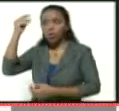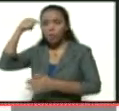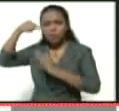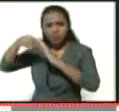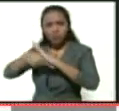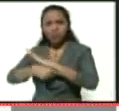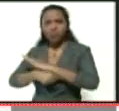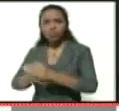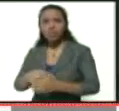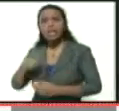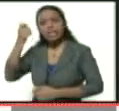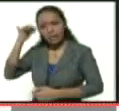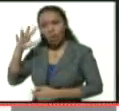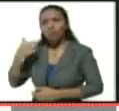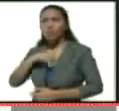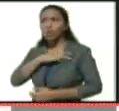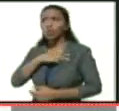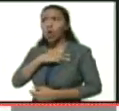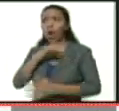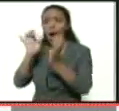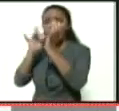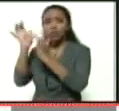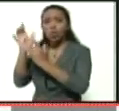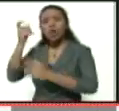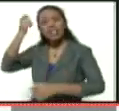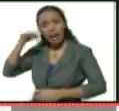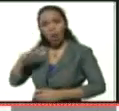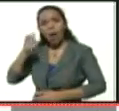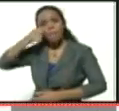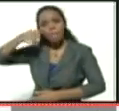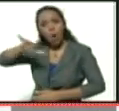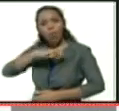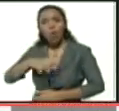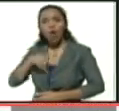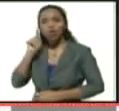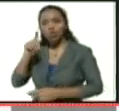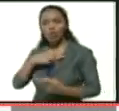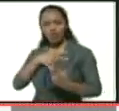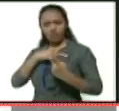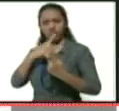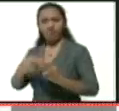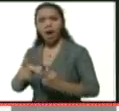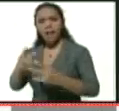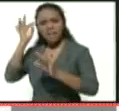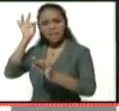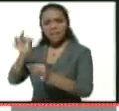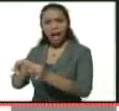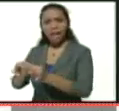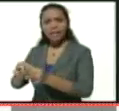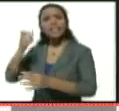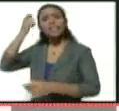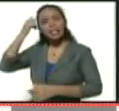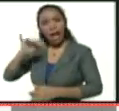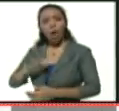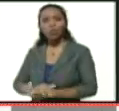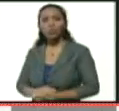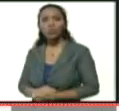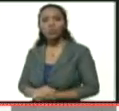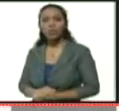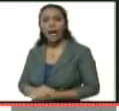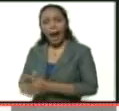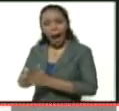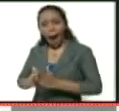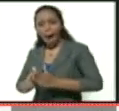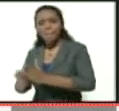profundamente, creo en nuestro Señor Jesucristo, creo en el pueblo, en su voluntad, en su fe, y creo que en el